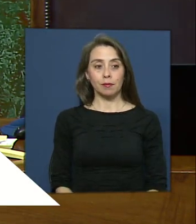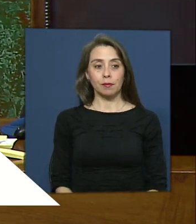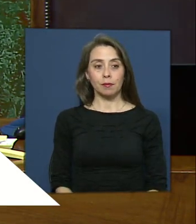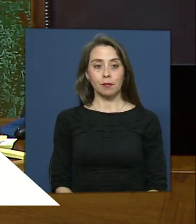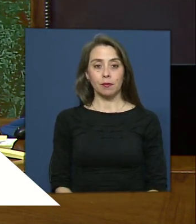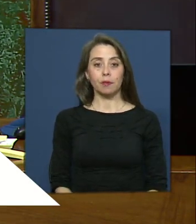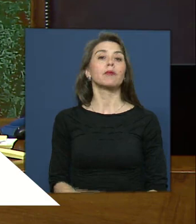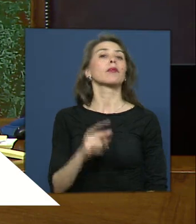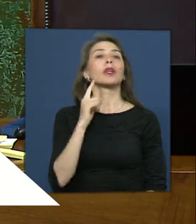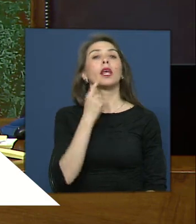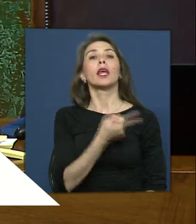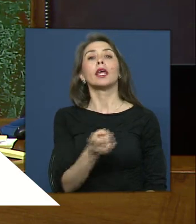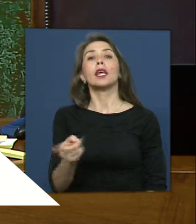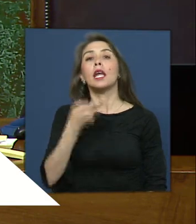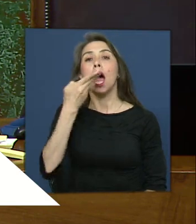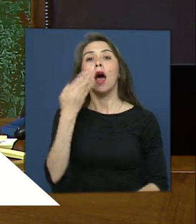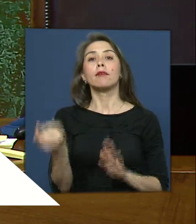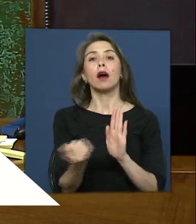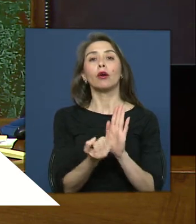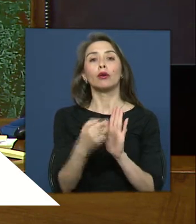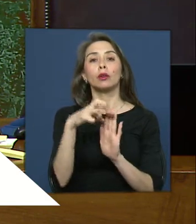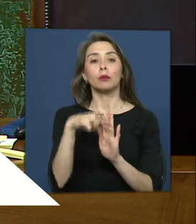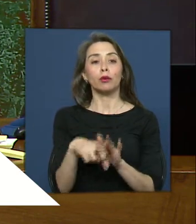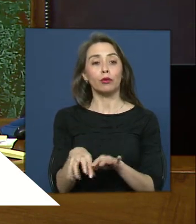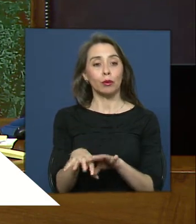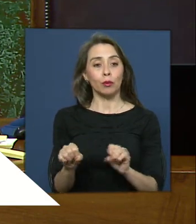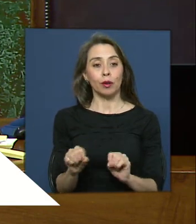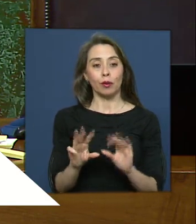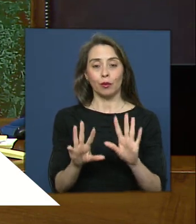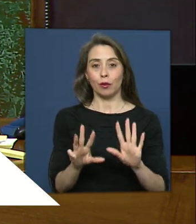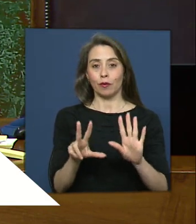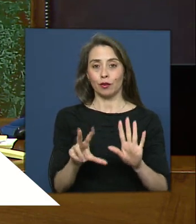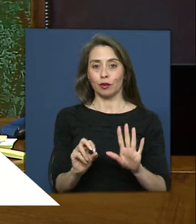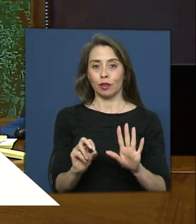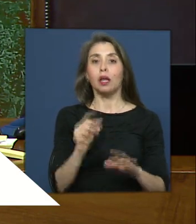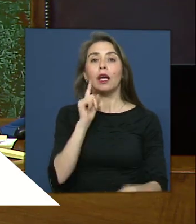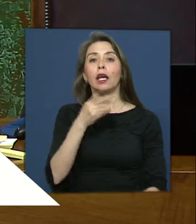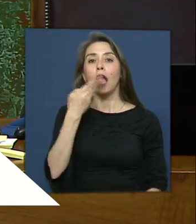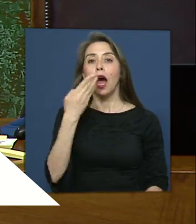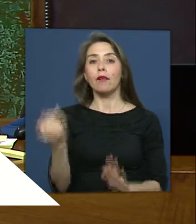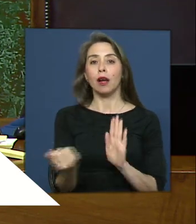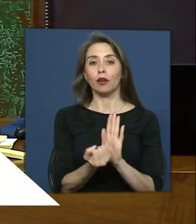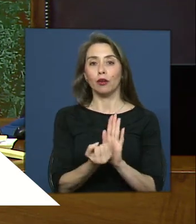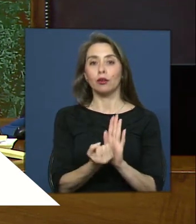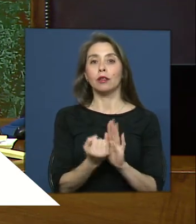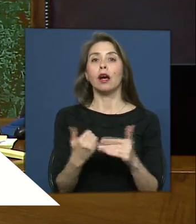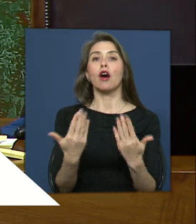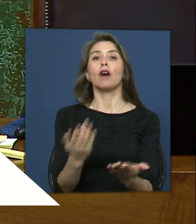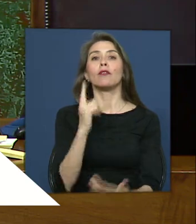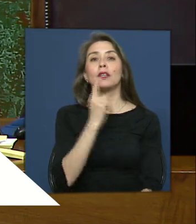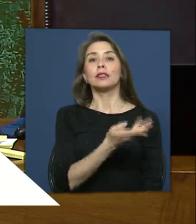Para hablar en contra del proyecto de resolución 980. Para hablar en contra se ofrece la palabra.